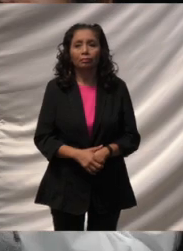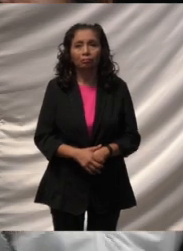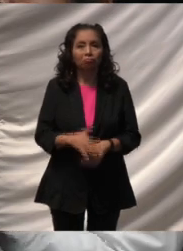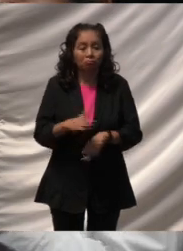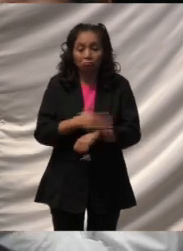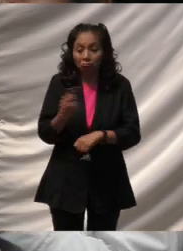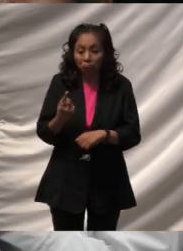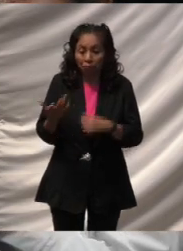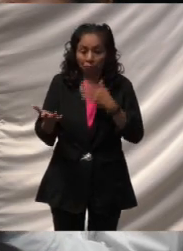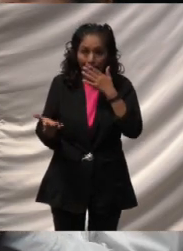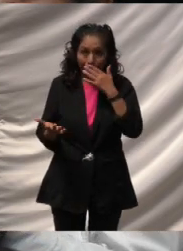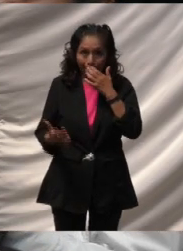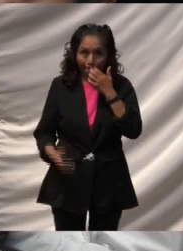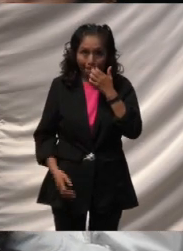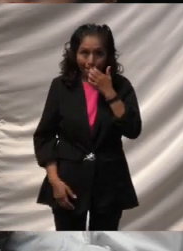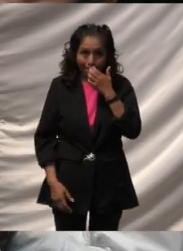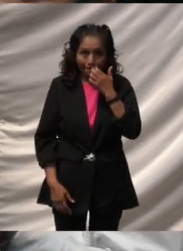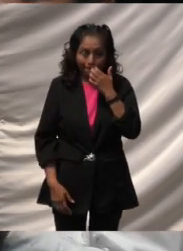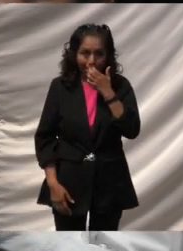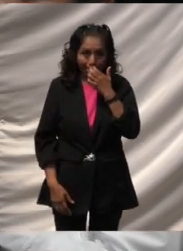«Porque